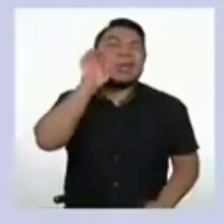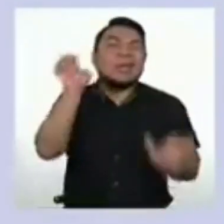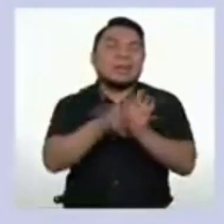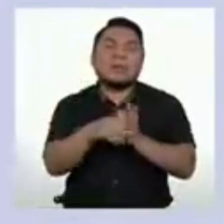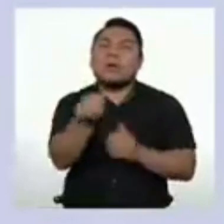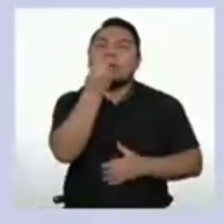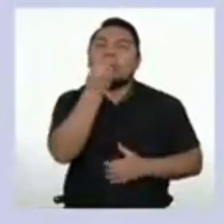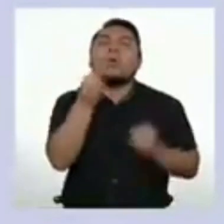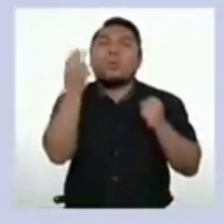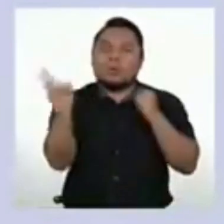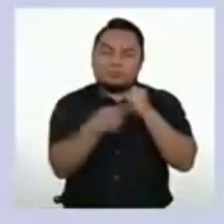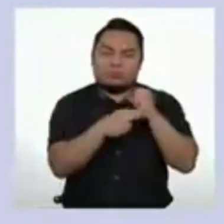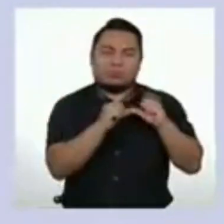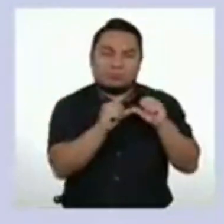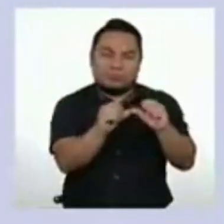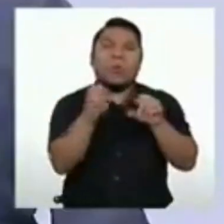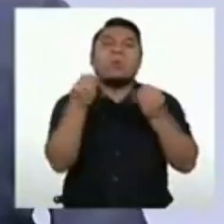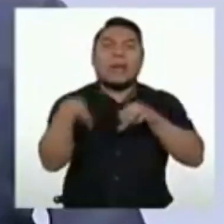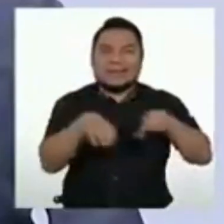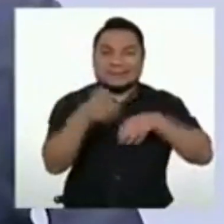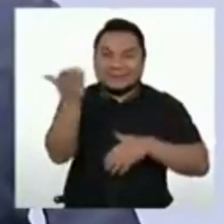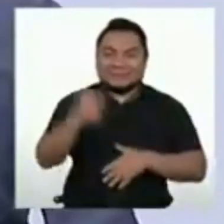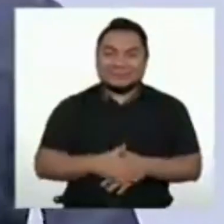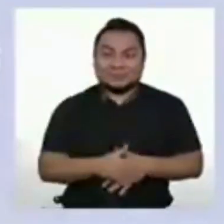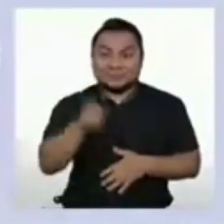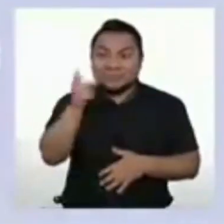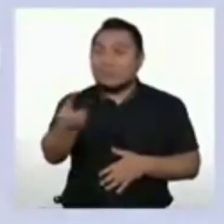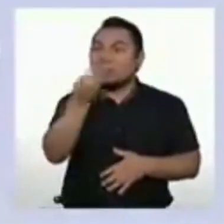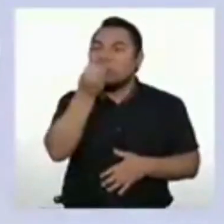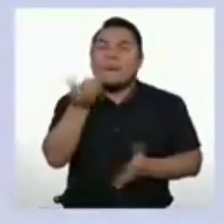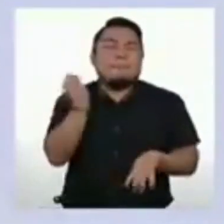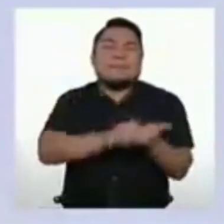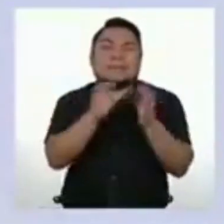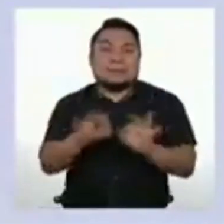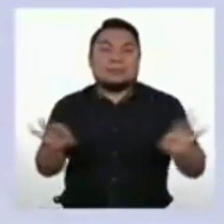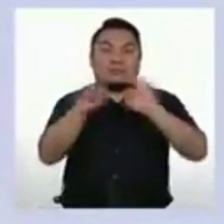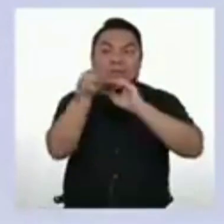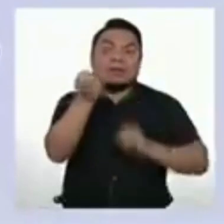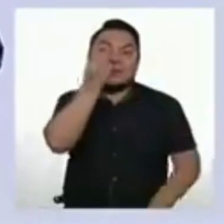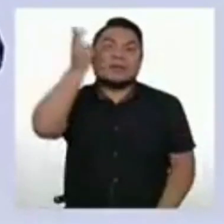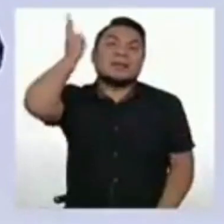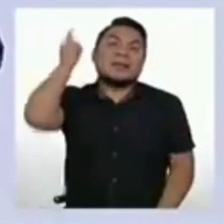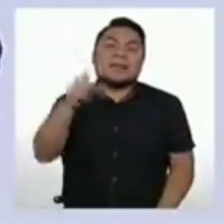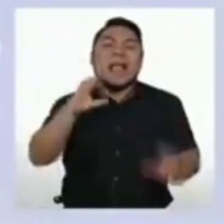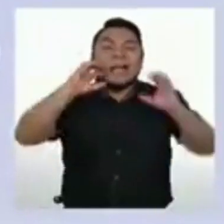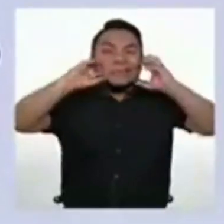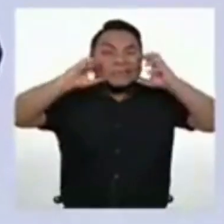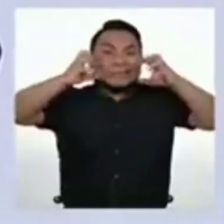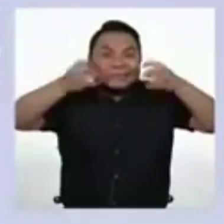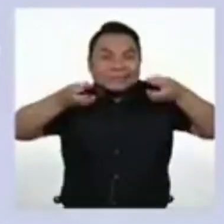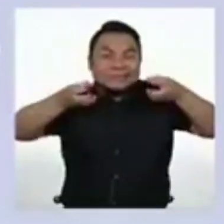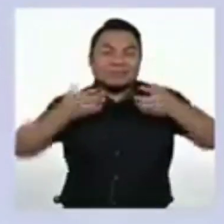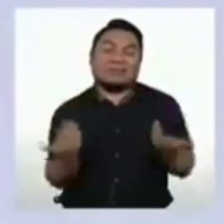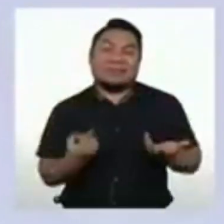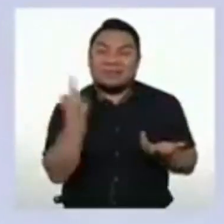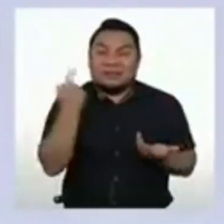qué alimentos conservaban y cómo lo hacían. Uno de los alimentos más importantes para los incas era el maíz. Y como solo